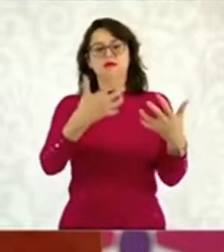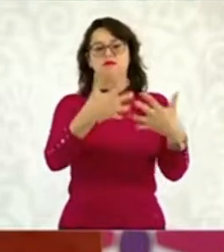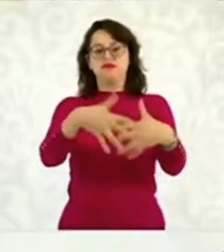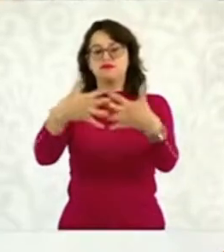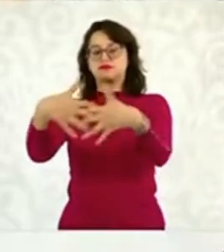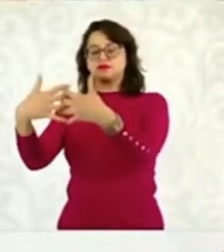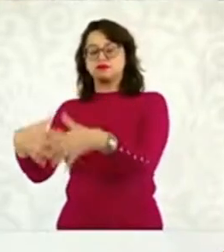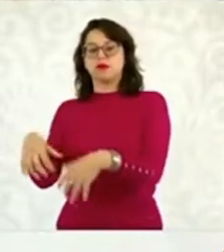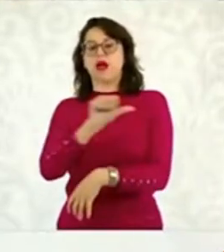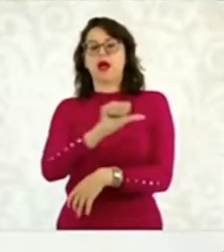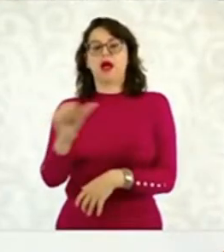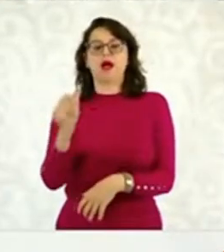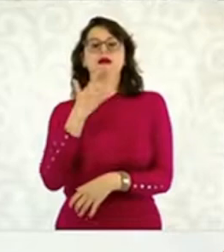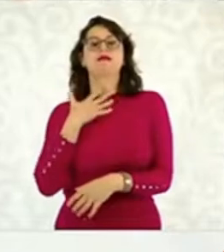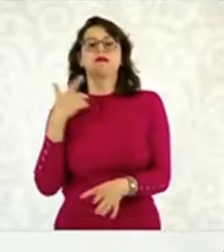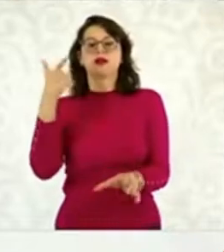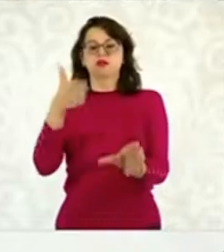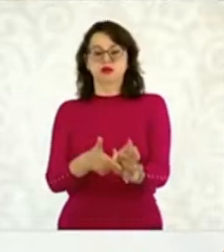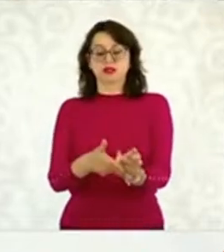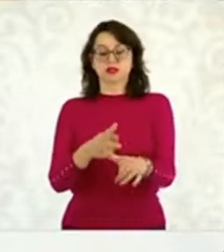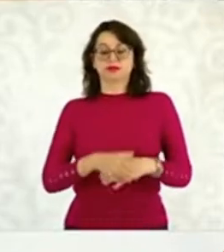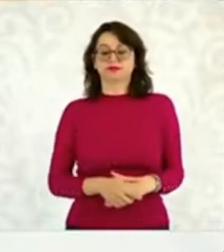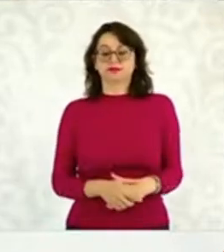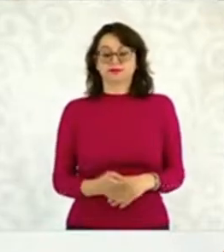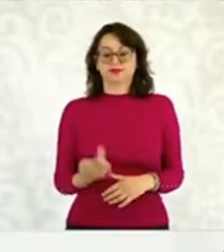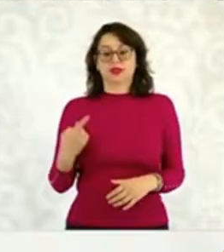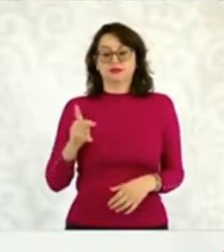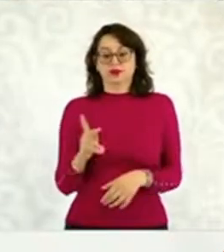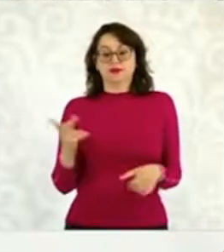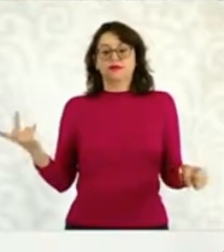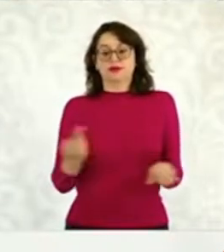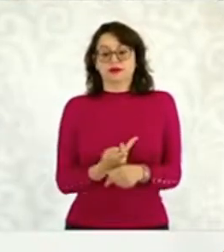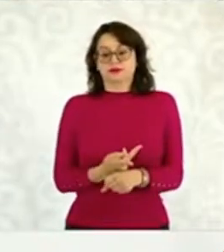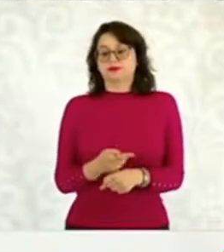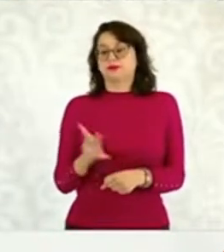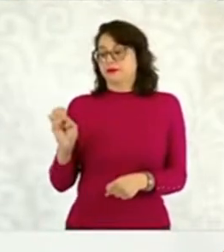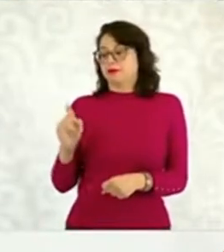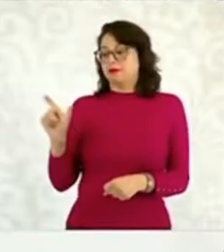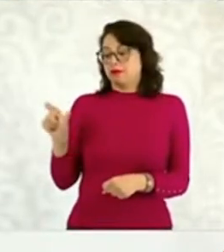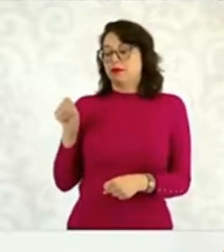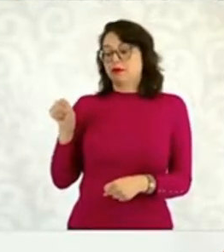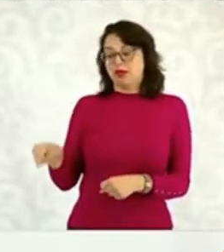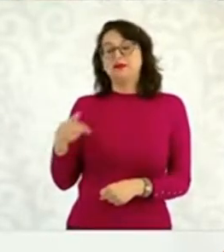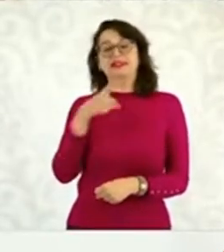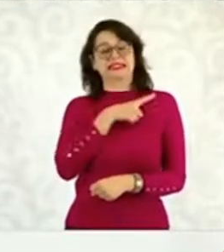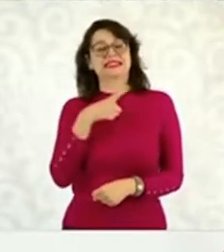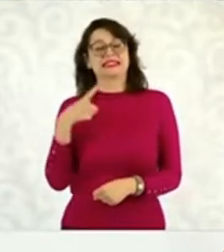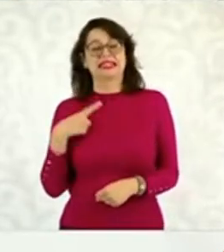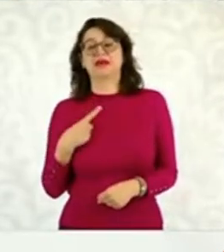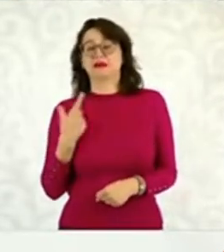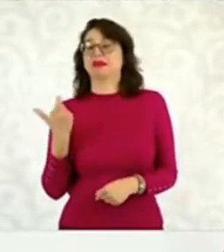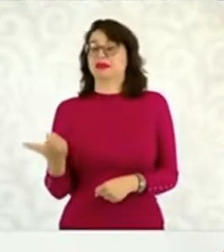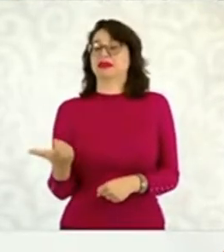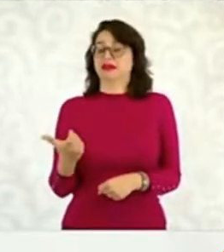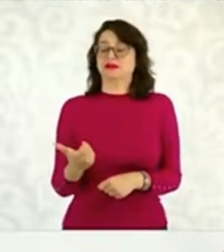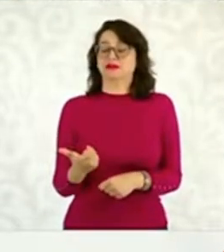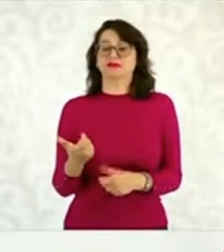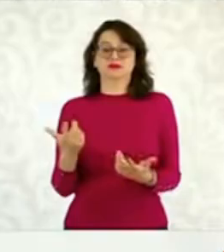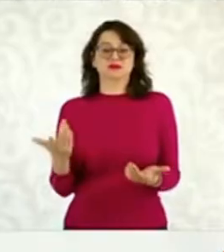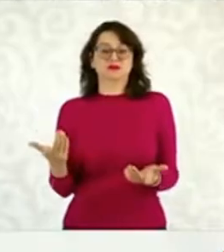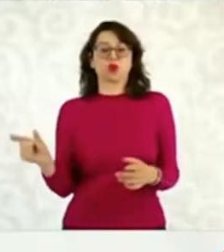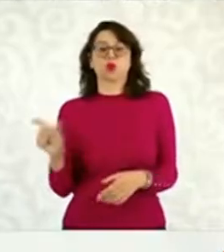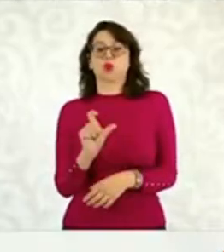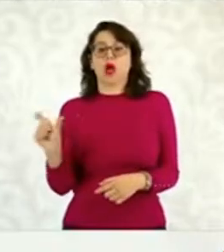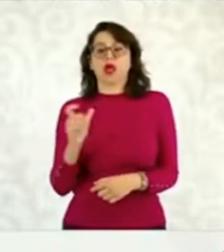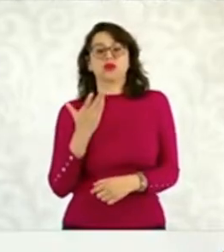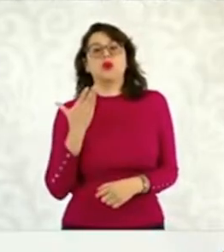Pero Pemex tiene una deuda muy importante que viene esencialmente del periodo de Fox, Calderón y Peña.